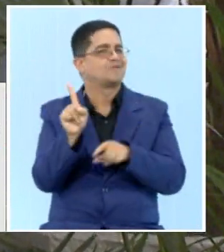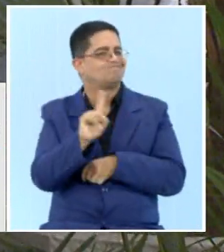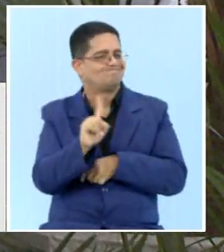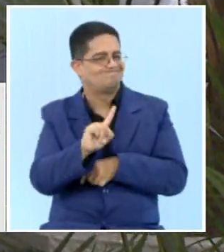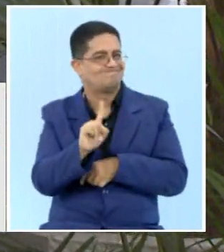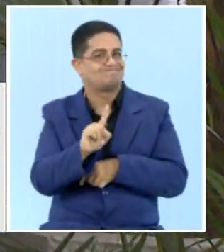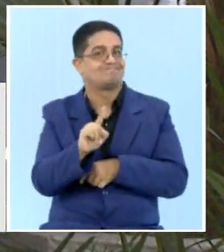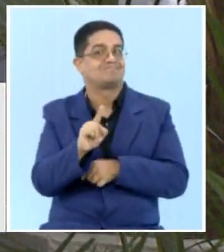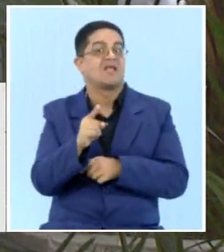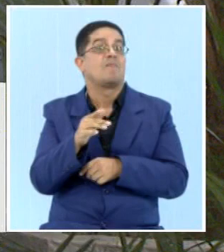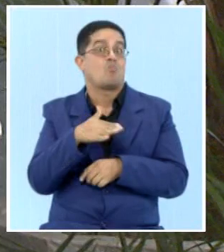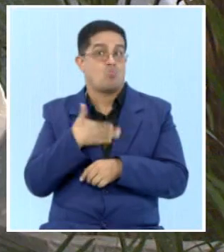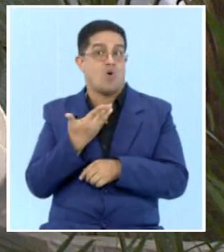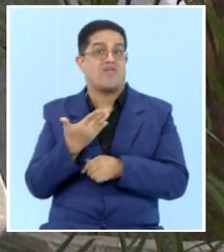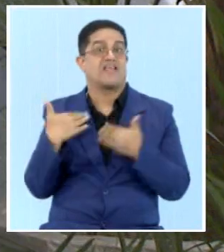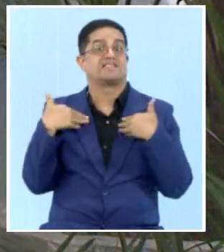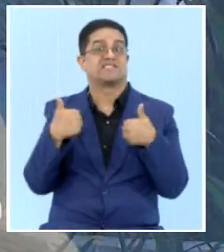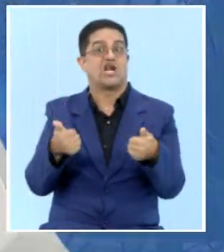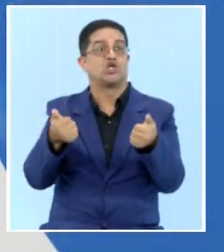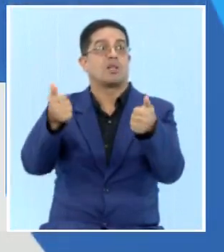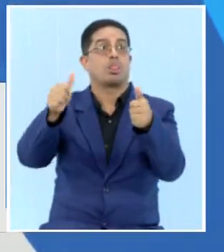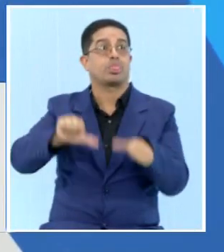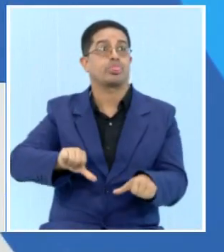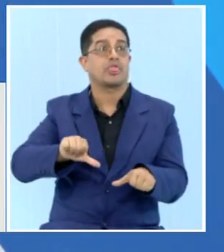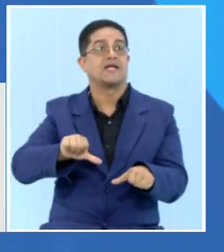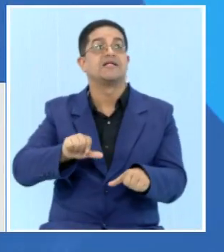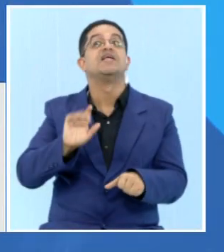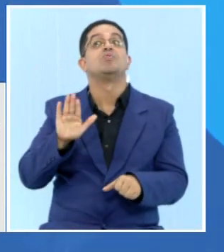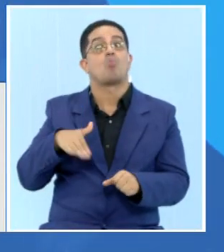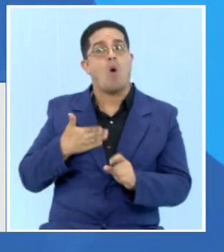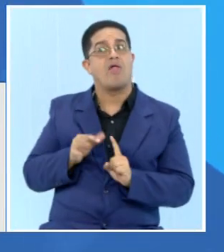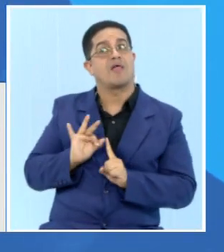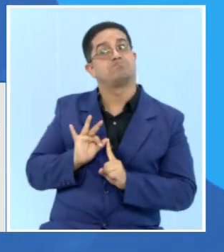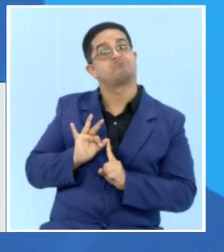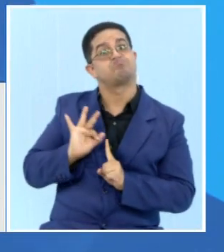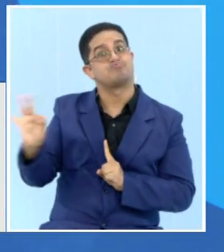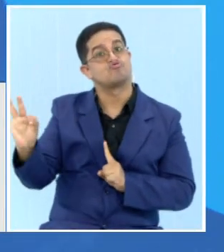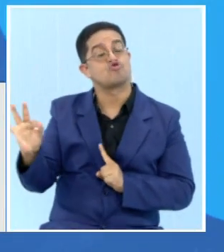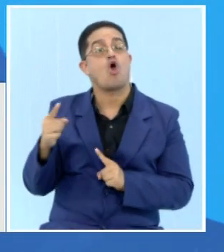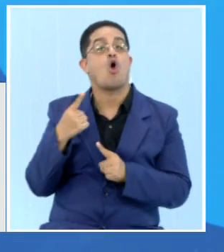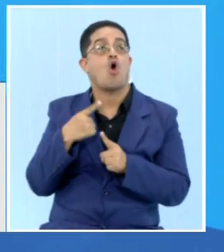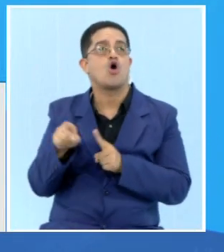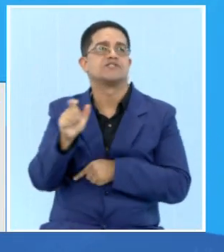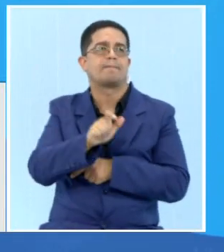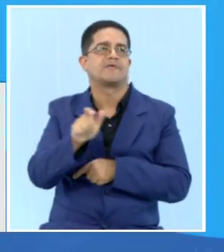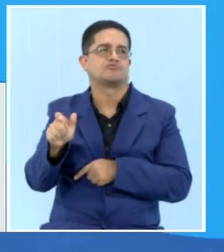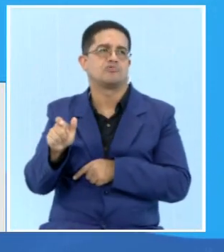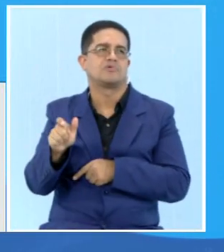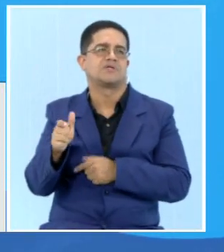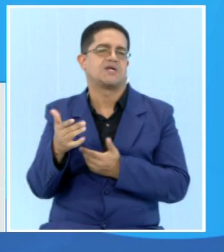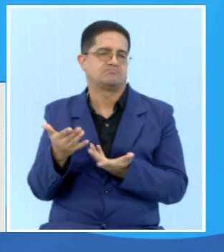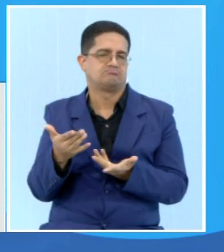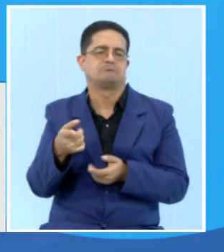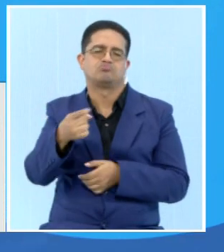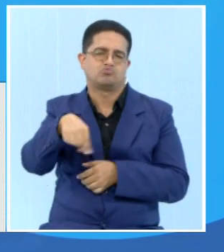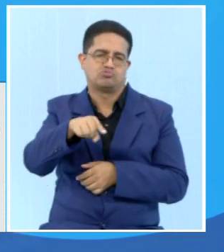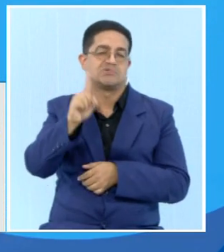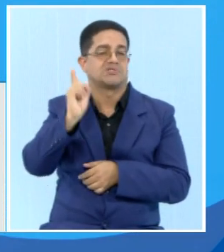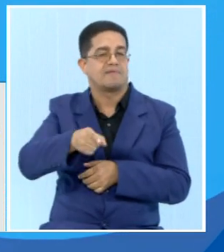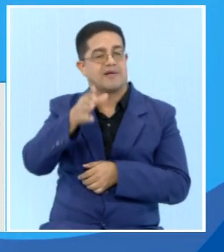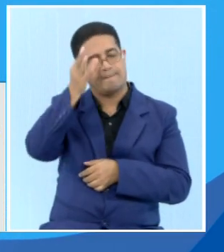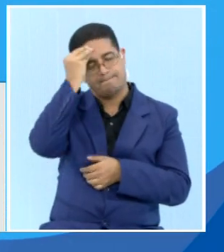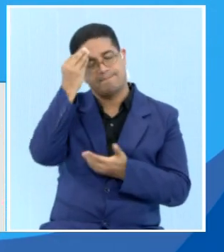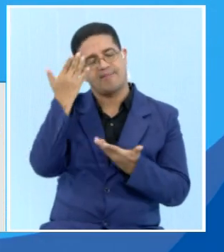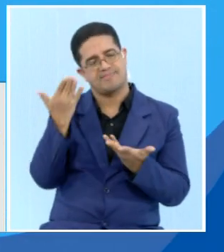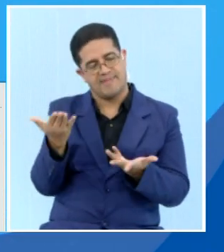nuestra salud y podemos transmitir el virus a otras personas. Tienen que ser de las lecciones aprendidas durante la pandemia de